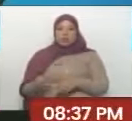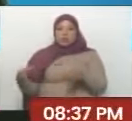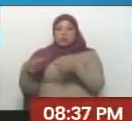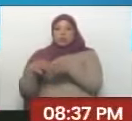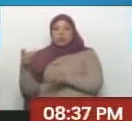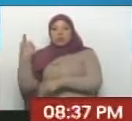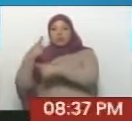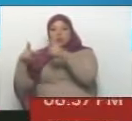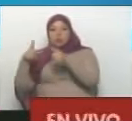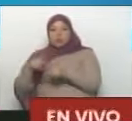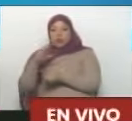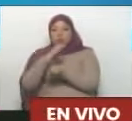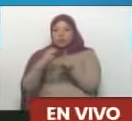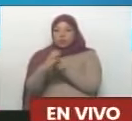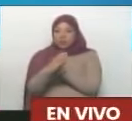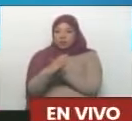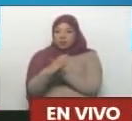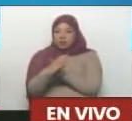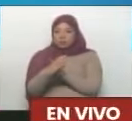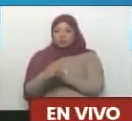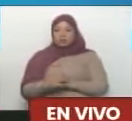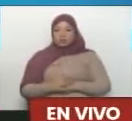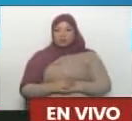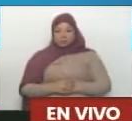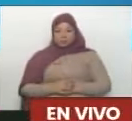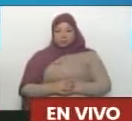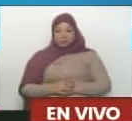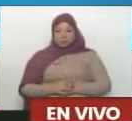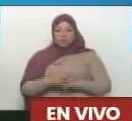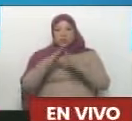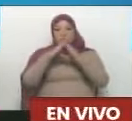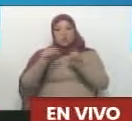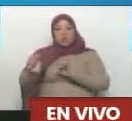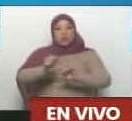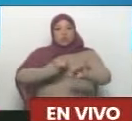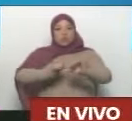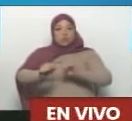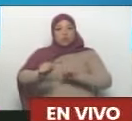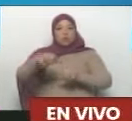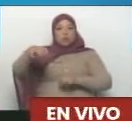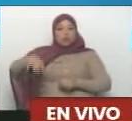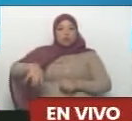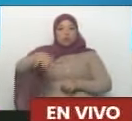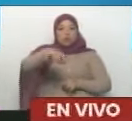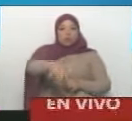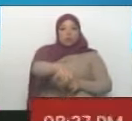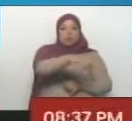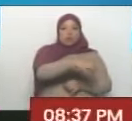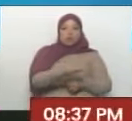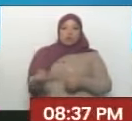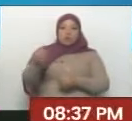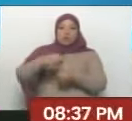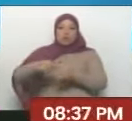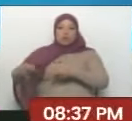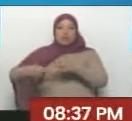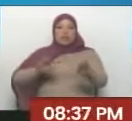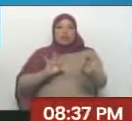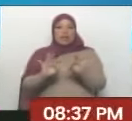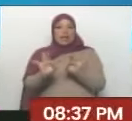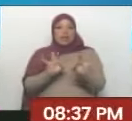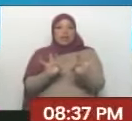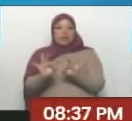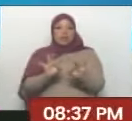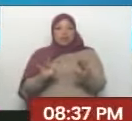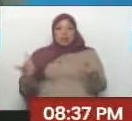de la Diversidad Cultural, y todos los movimientos regionales y locales vinculados a las artes escénicas